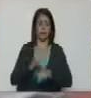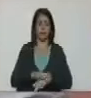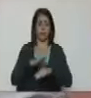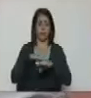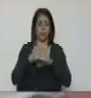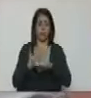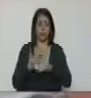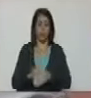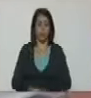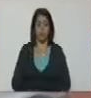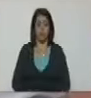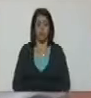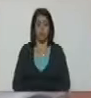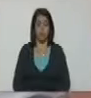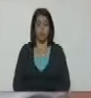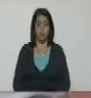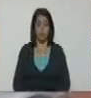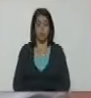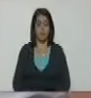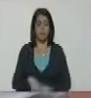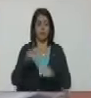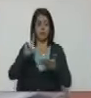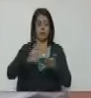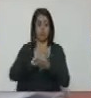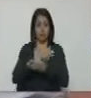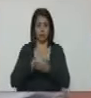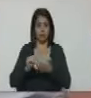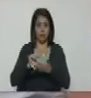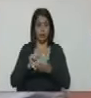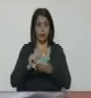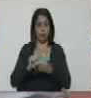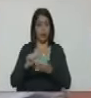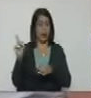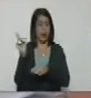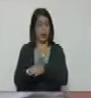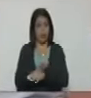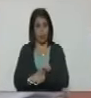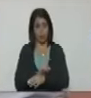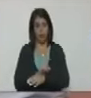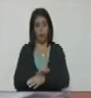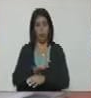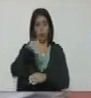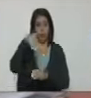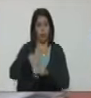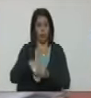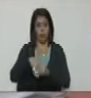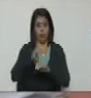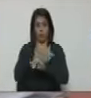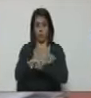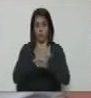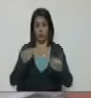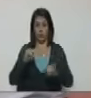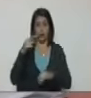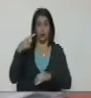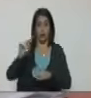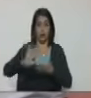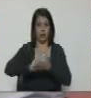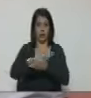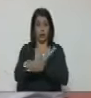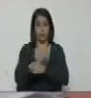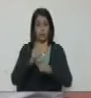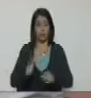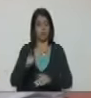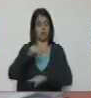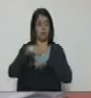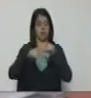porque elude, borra de un solo plumazo o de un solo voto, debemos decir, la existencia de la